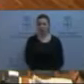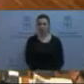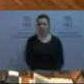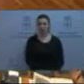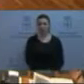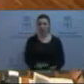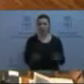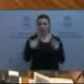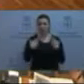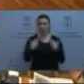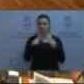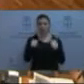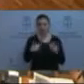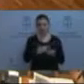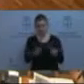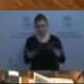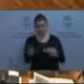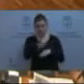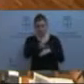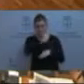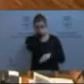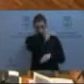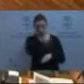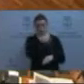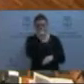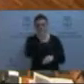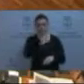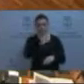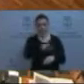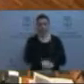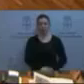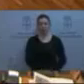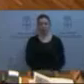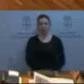Gracias, señoría. Señor consejero, tiene la palabra.